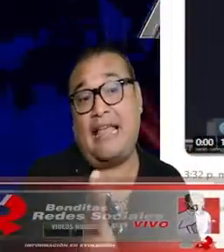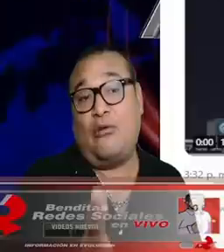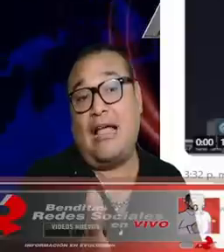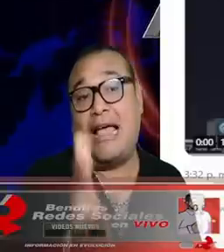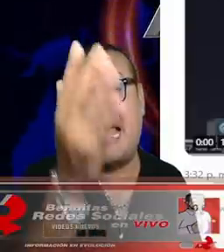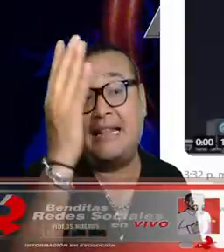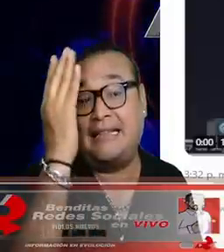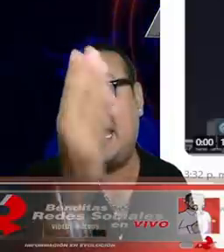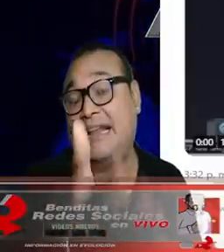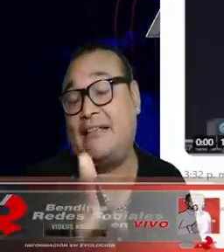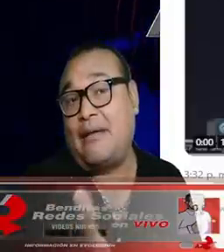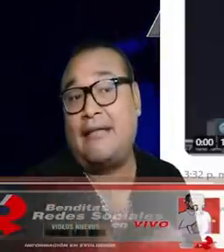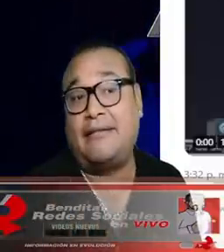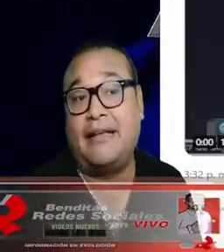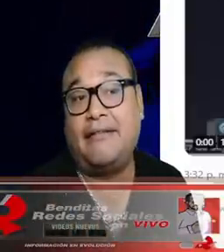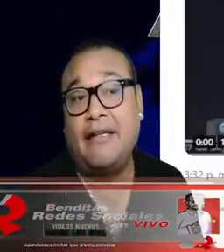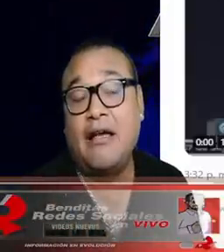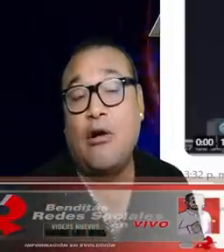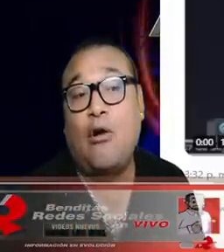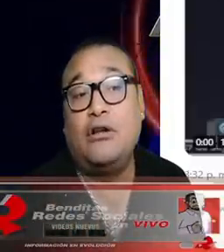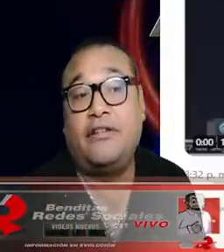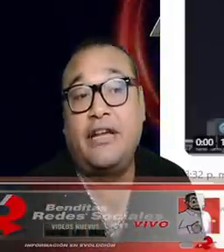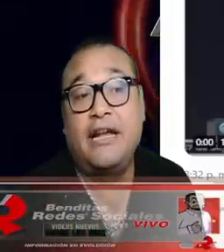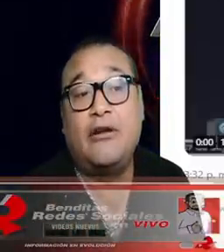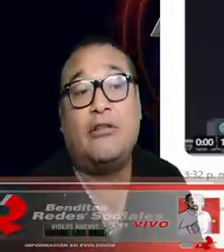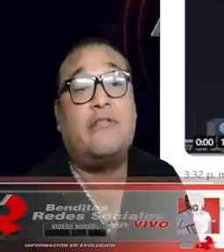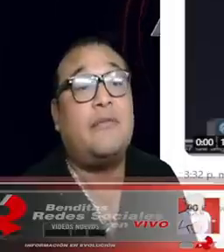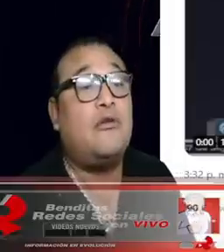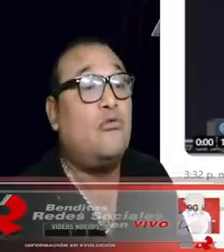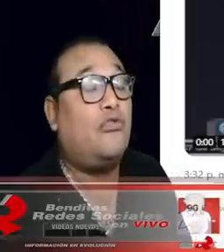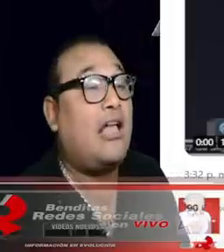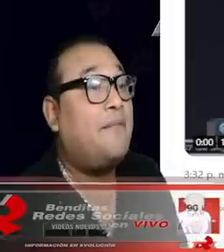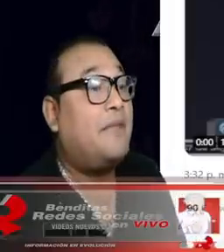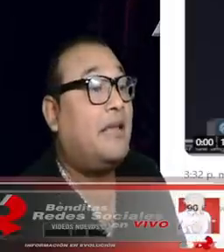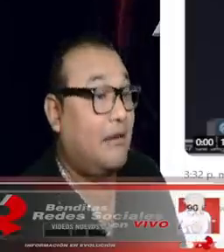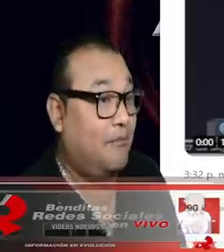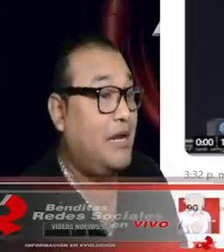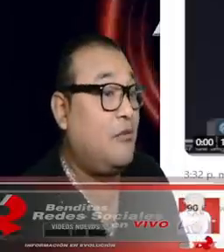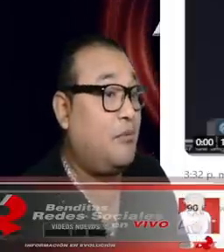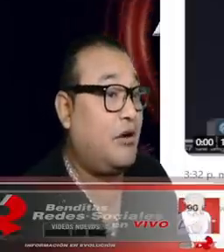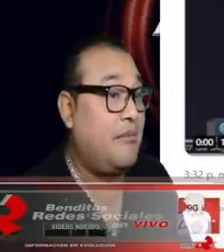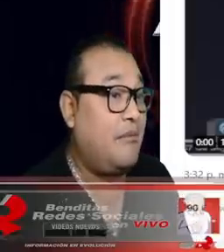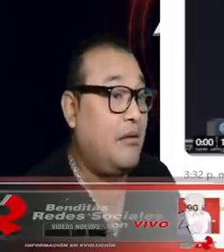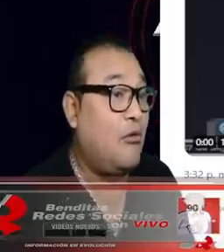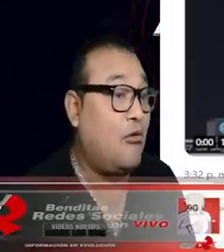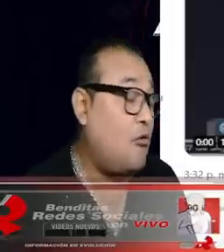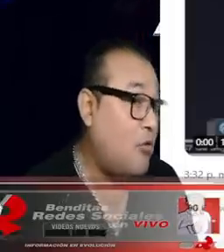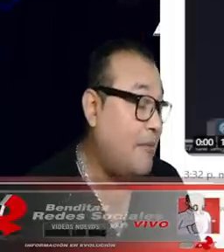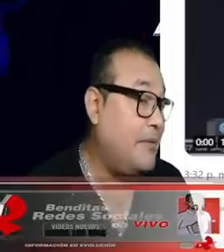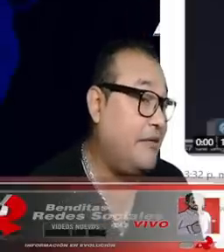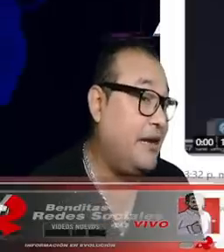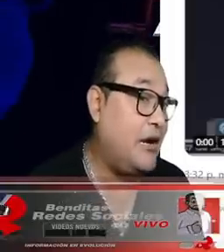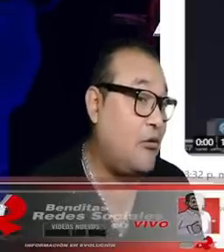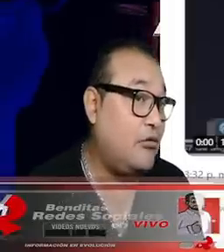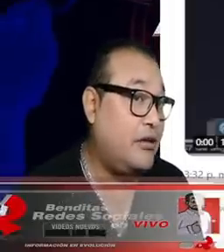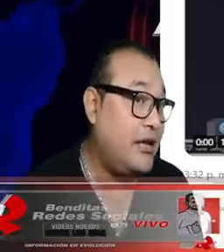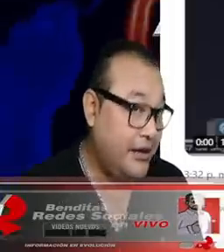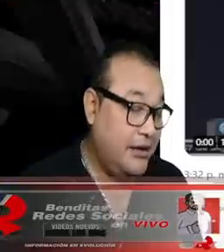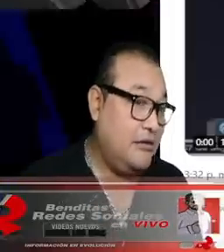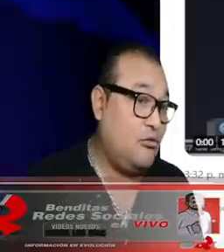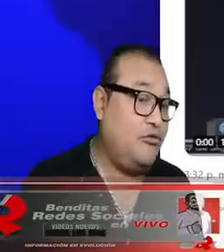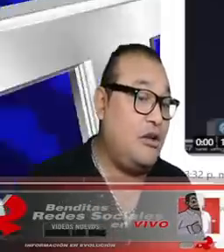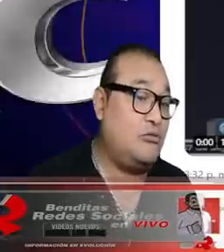la senadora Antares Vázquez hoy sí lo desmenuza en pleno programa en vivo con Juan Becerra